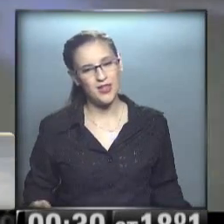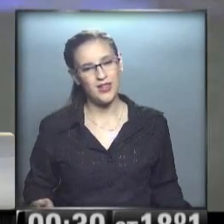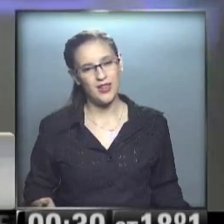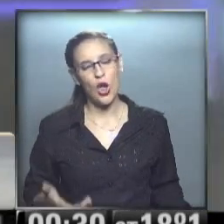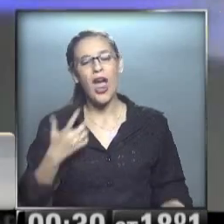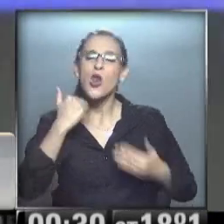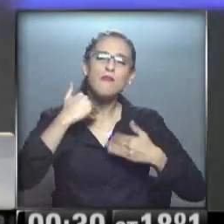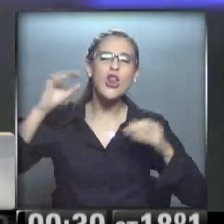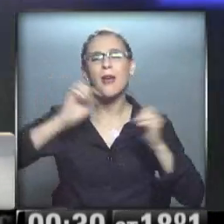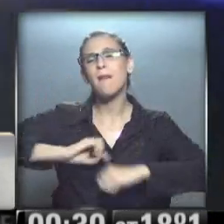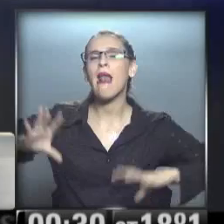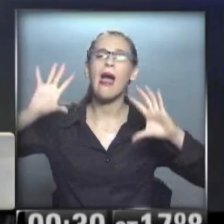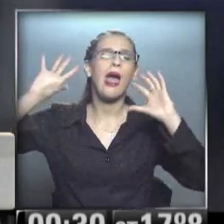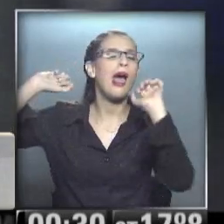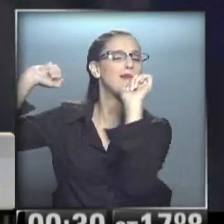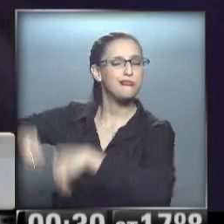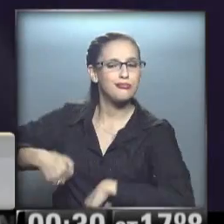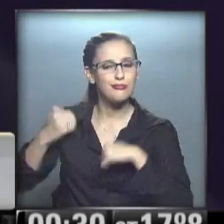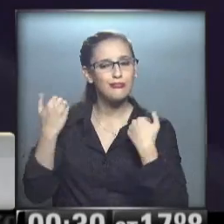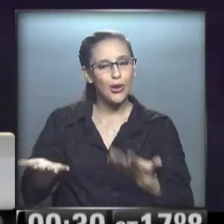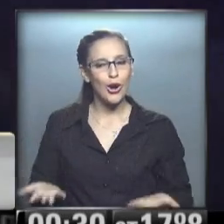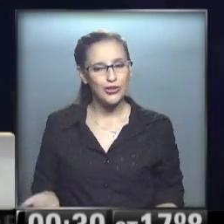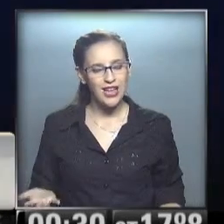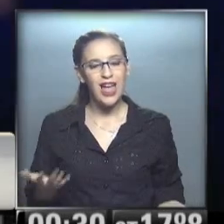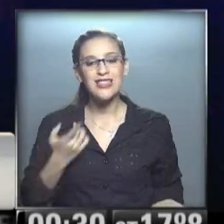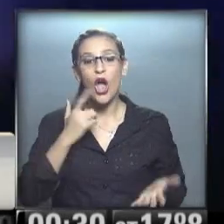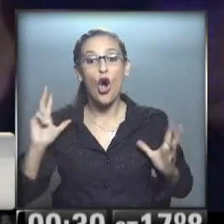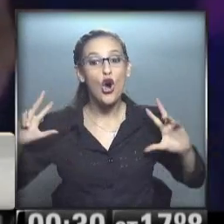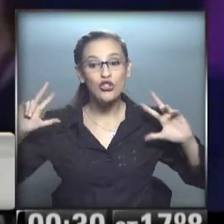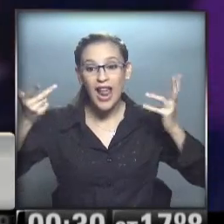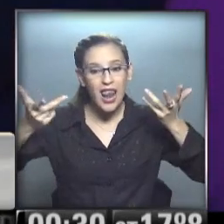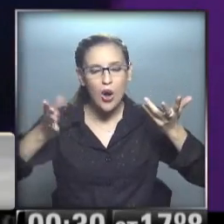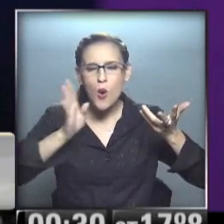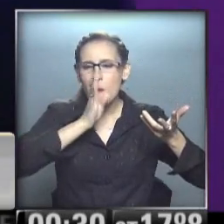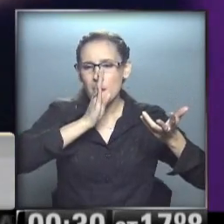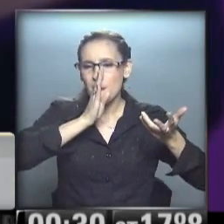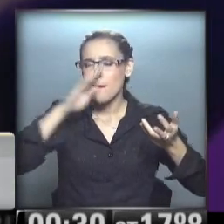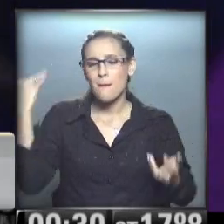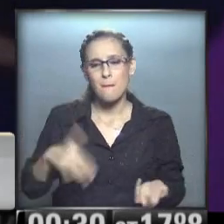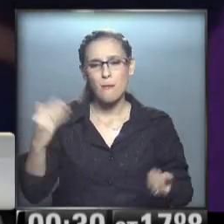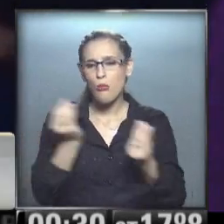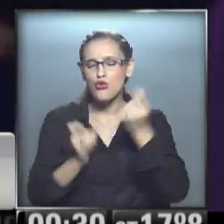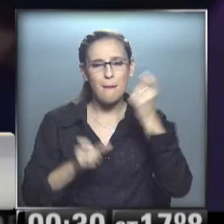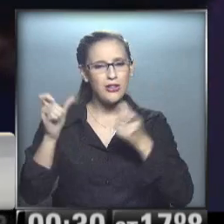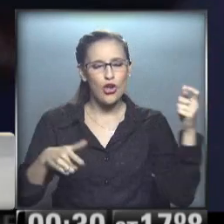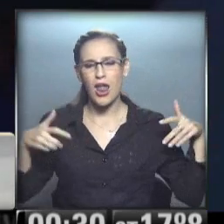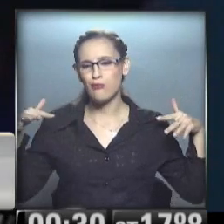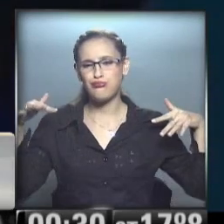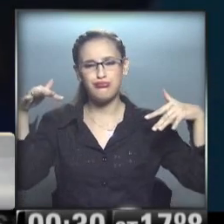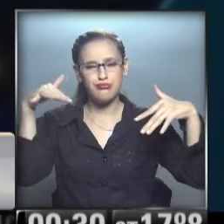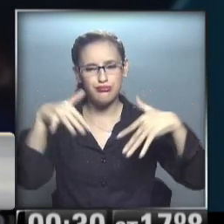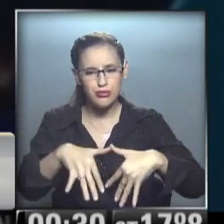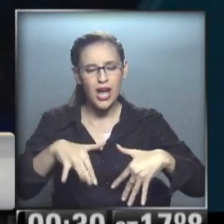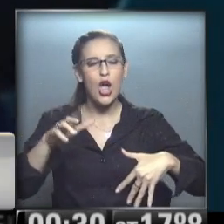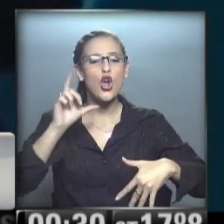mal tiempo, hay que decirlo así. La capacidad hotelera está absolutamente colmada, agotada, en Gualeguaychú y en La Roque y en Colón